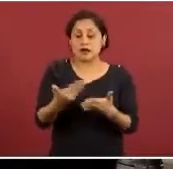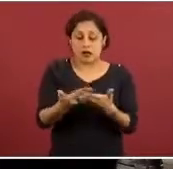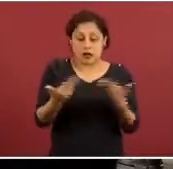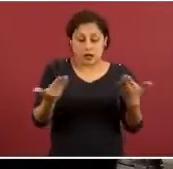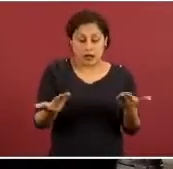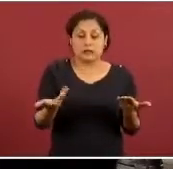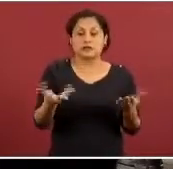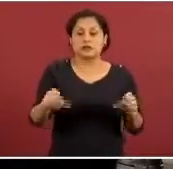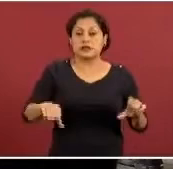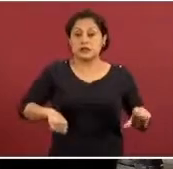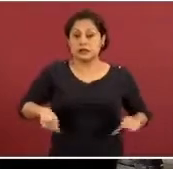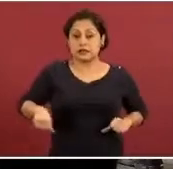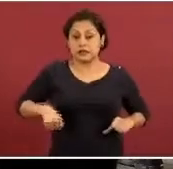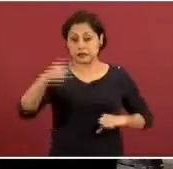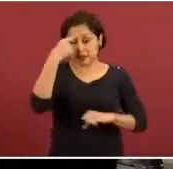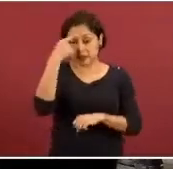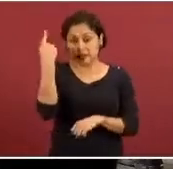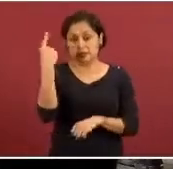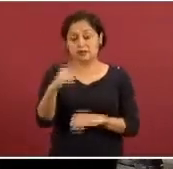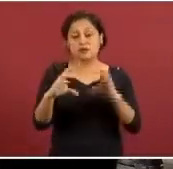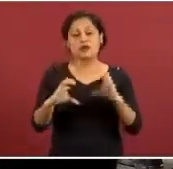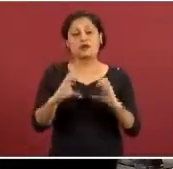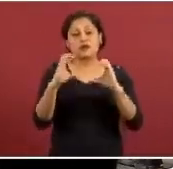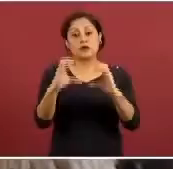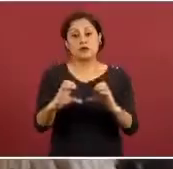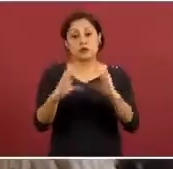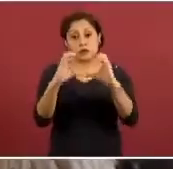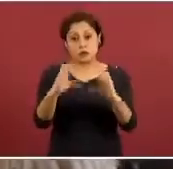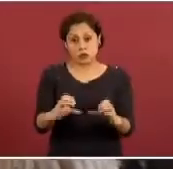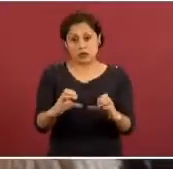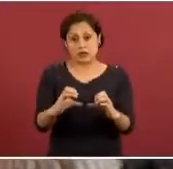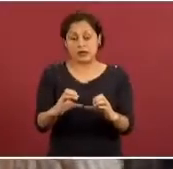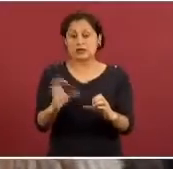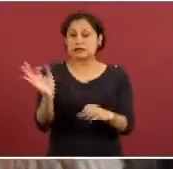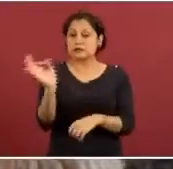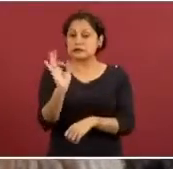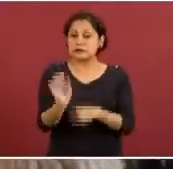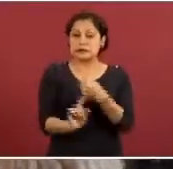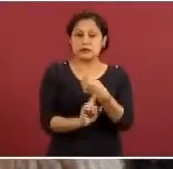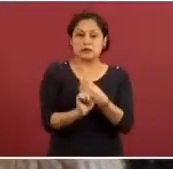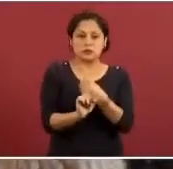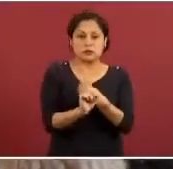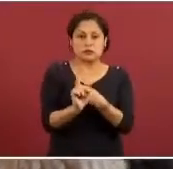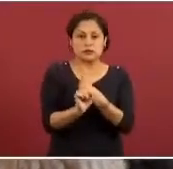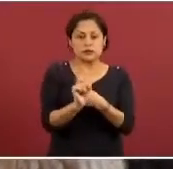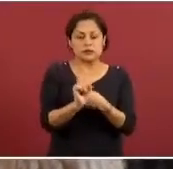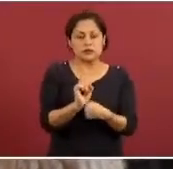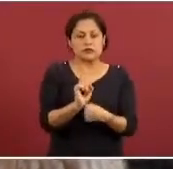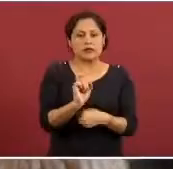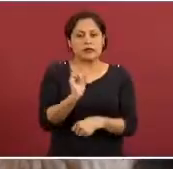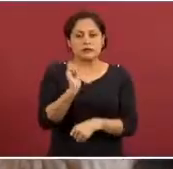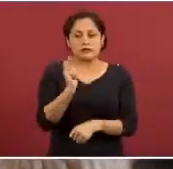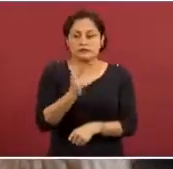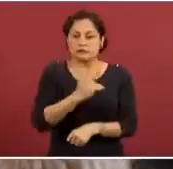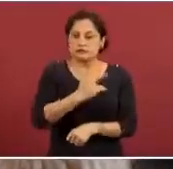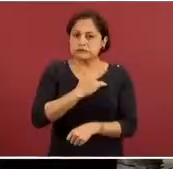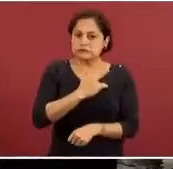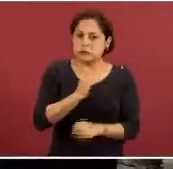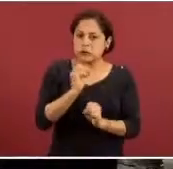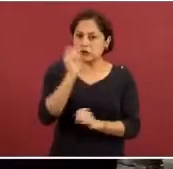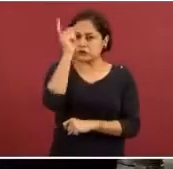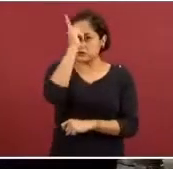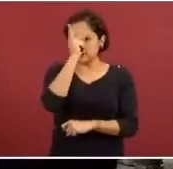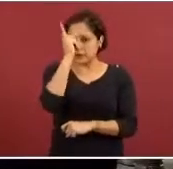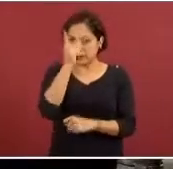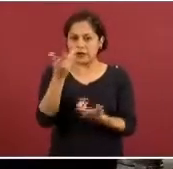la prevención de este proceso de tensión emocional, psicológica y familiar. Doctora, por favor. Gracias.